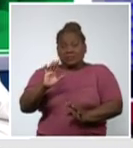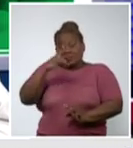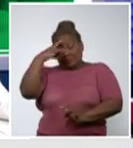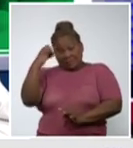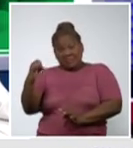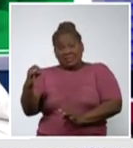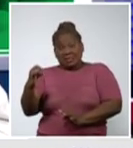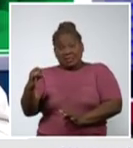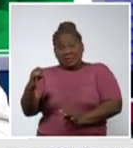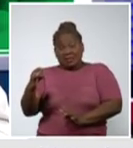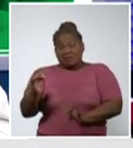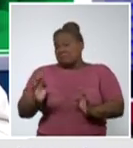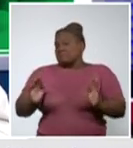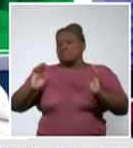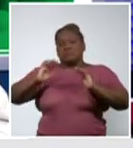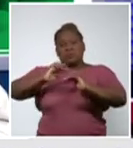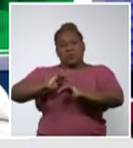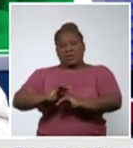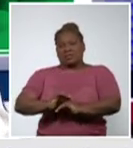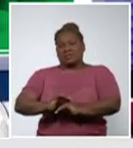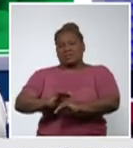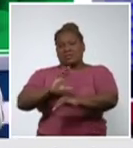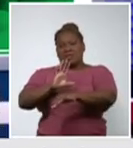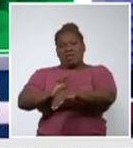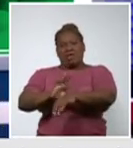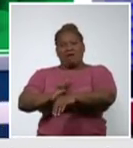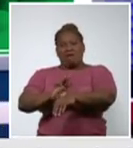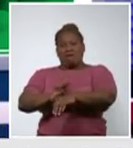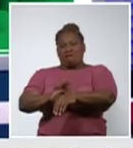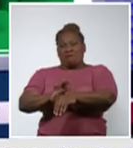que no es una enfermedad que tenga una vacuna